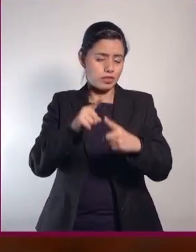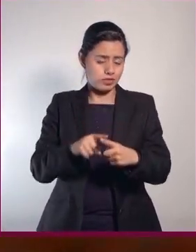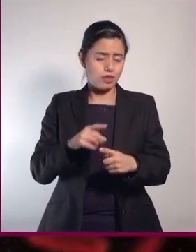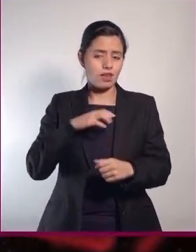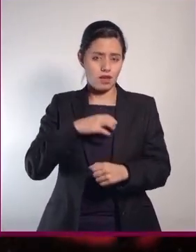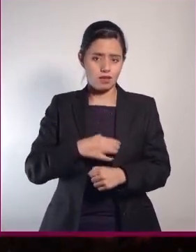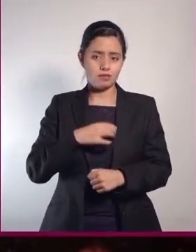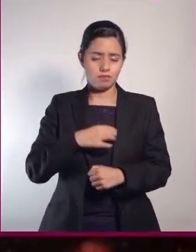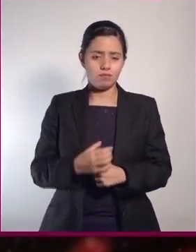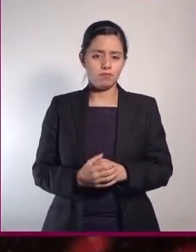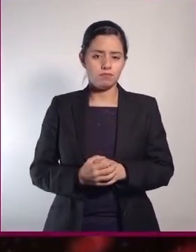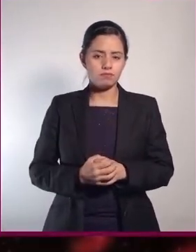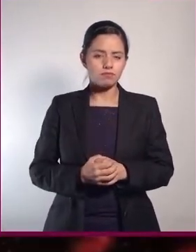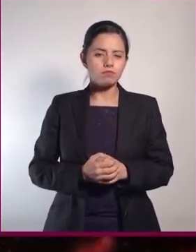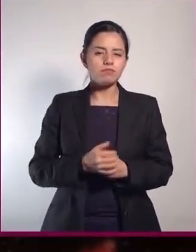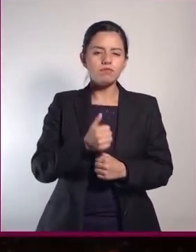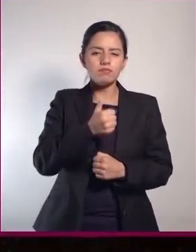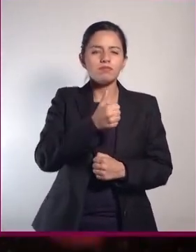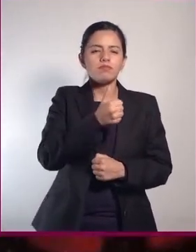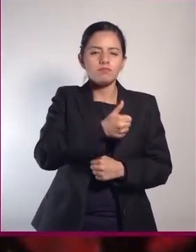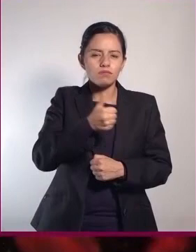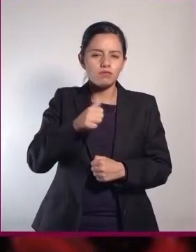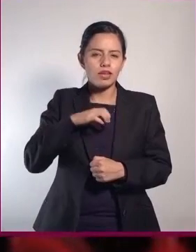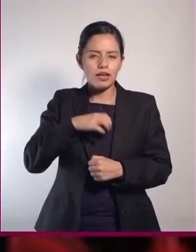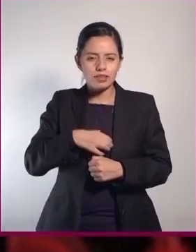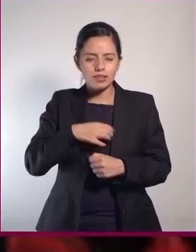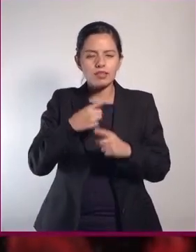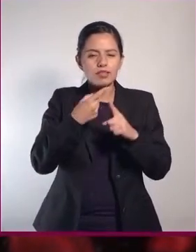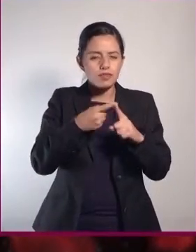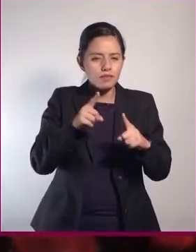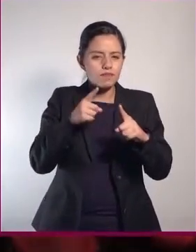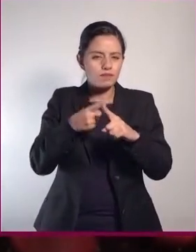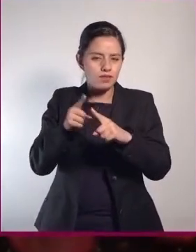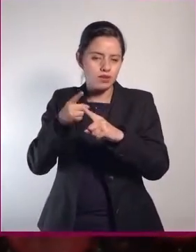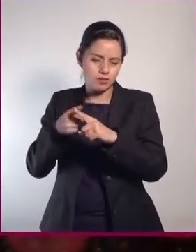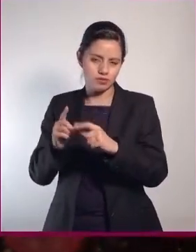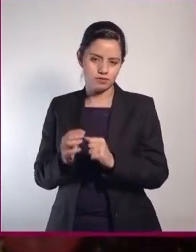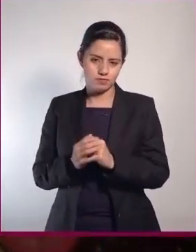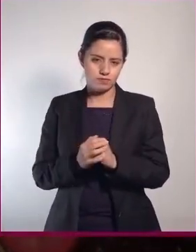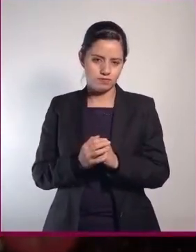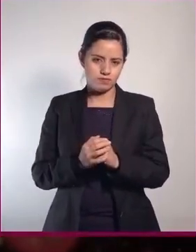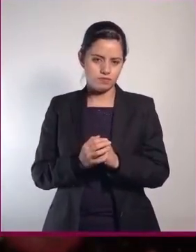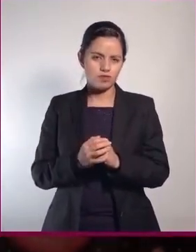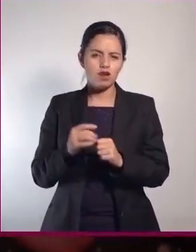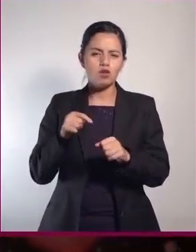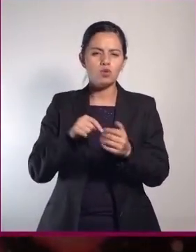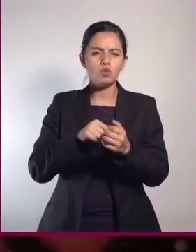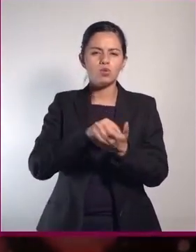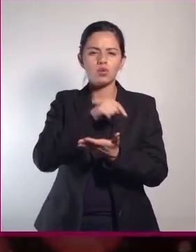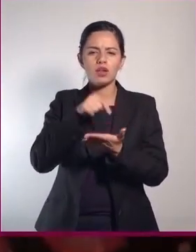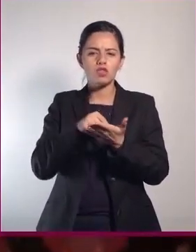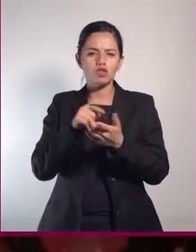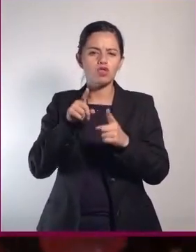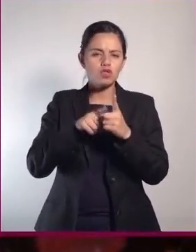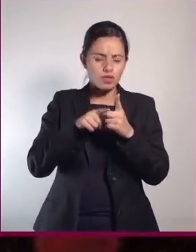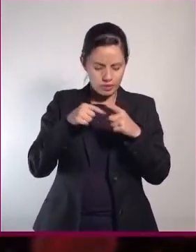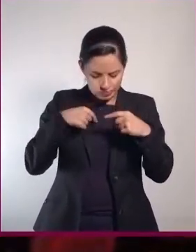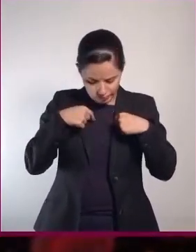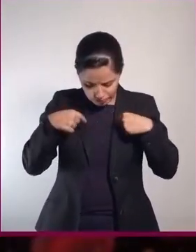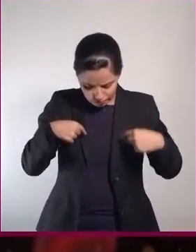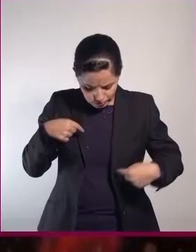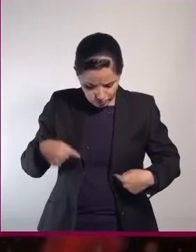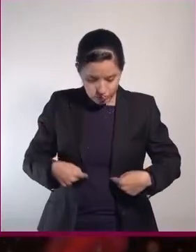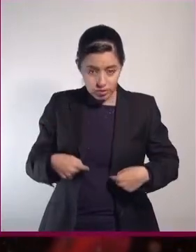cáncer. Cada uno tendrá un comportamiento diferente, que estará determinado por el sitio en el que se encuentra y el grado